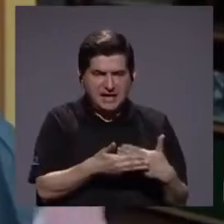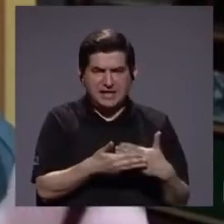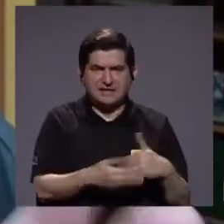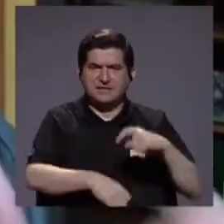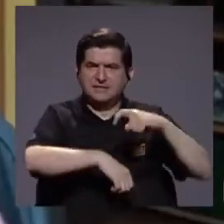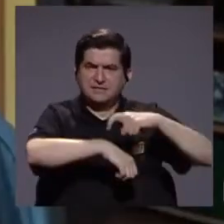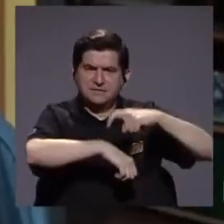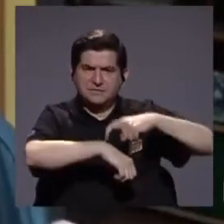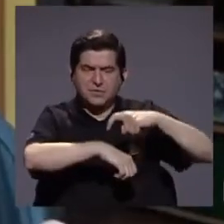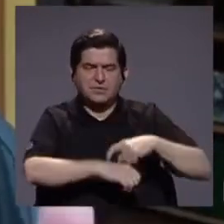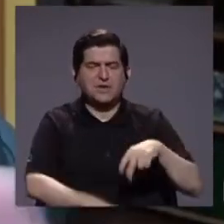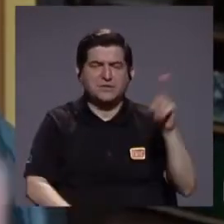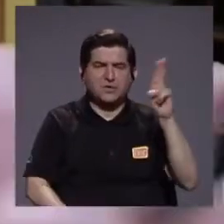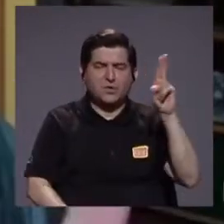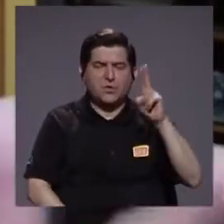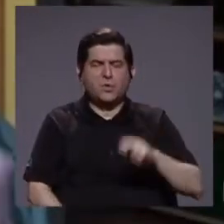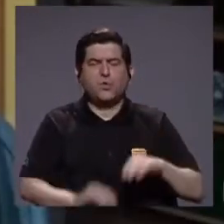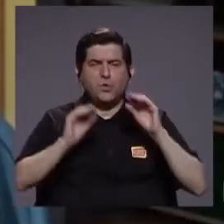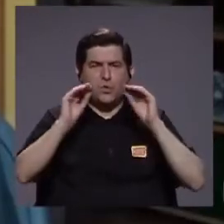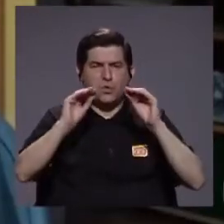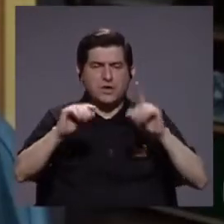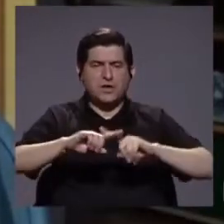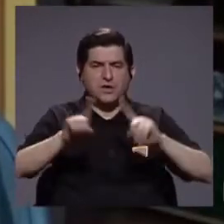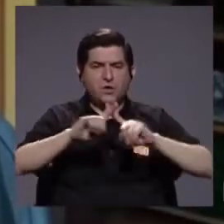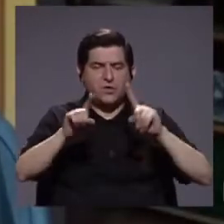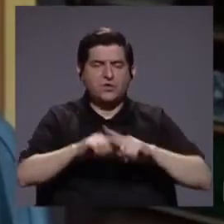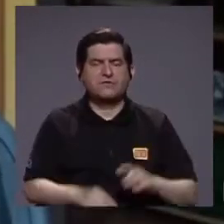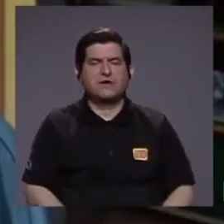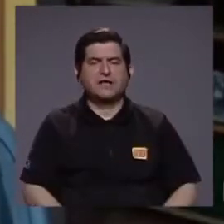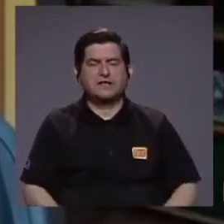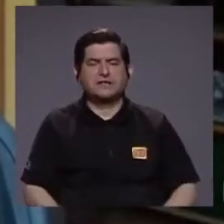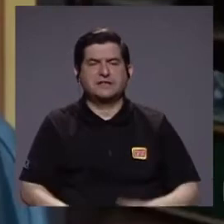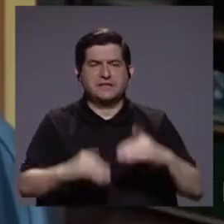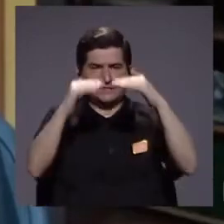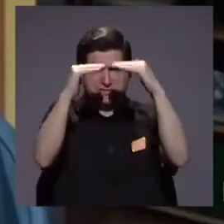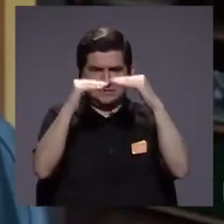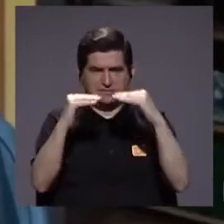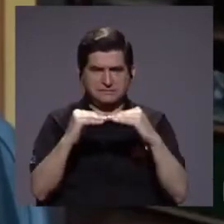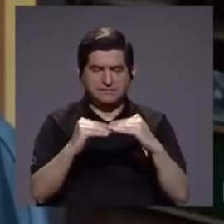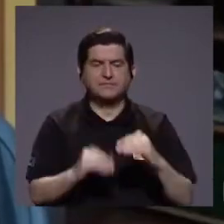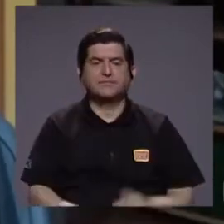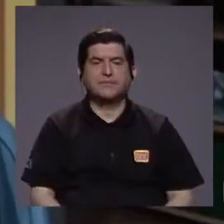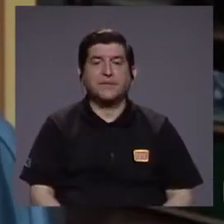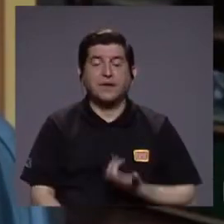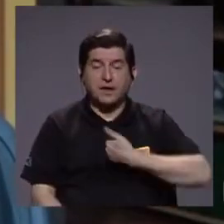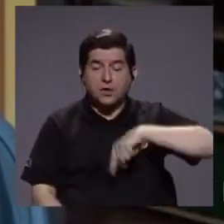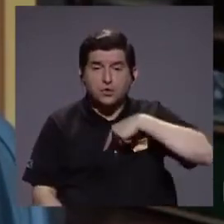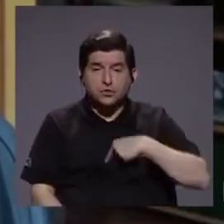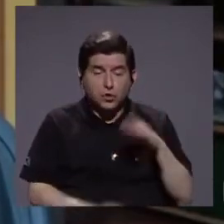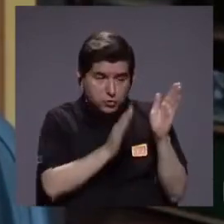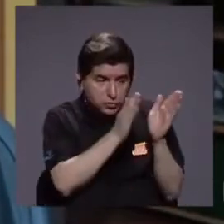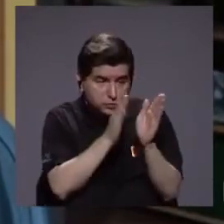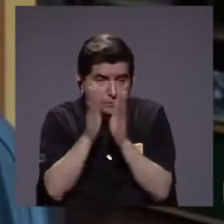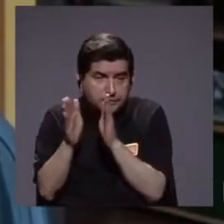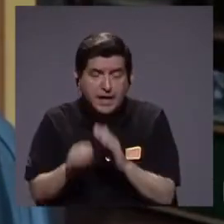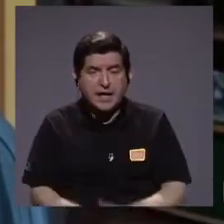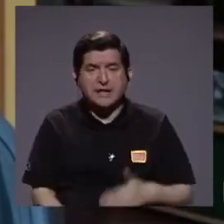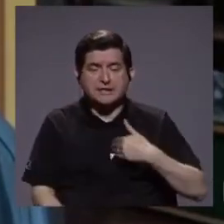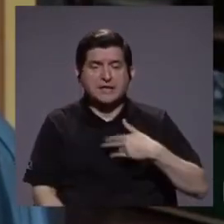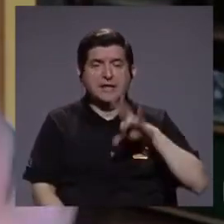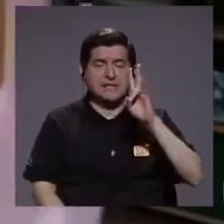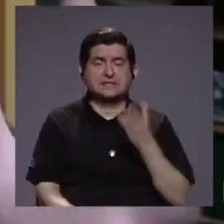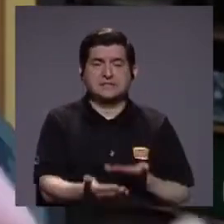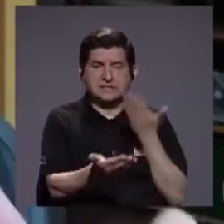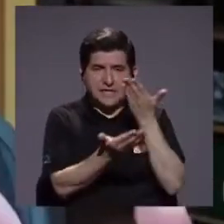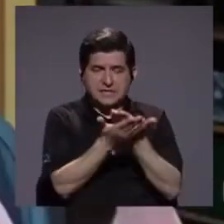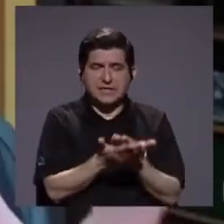respectivas unidades académicas u otras instancias. Nuestro plan tiene 7